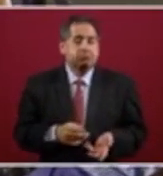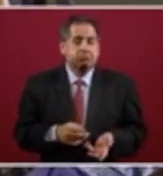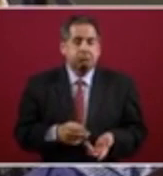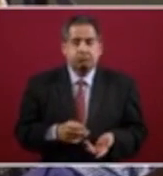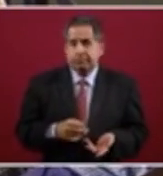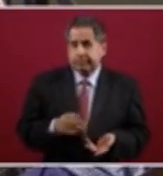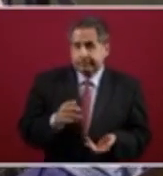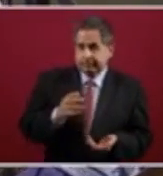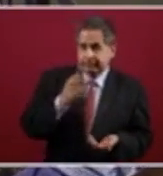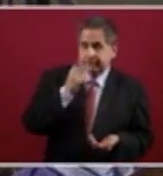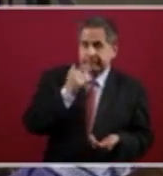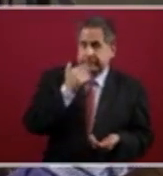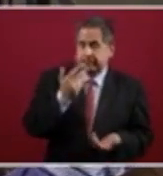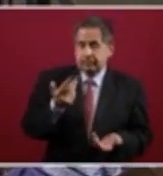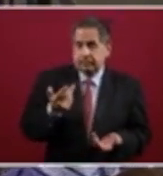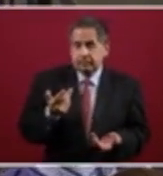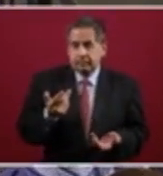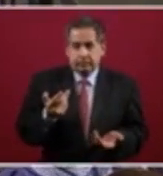supuestamente